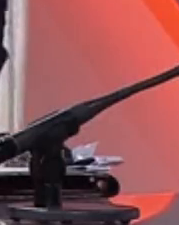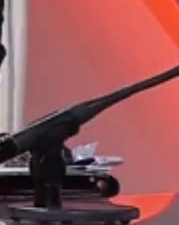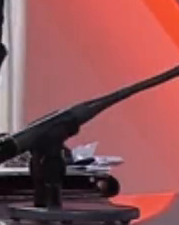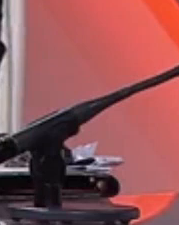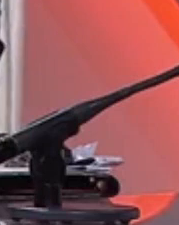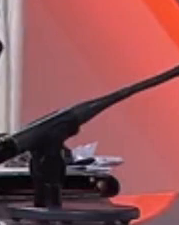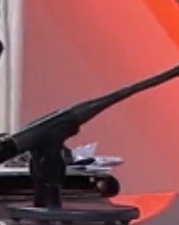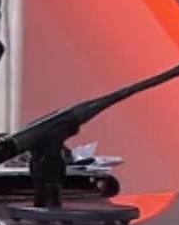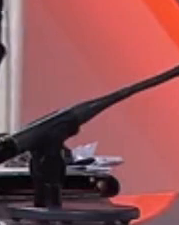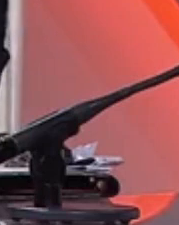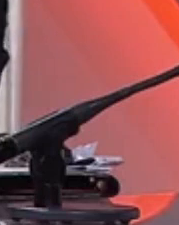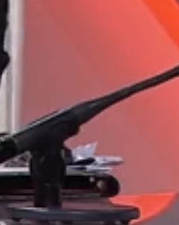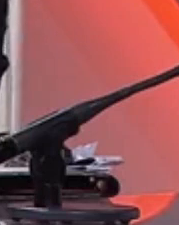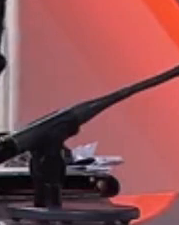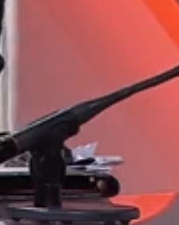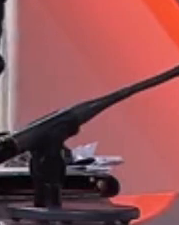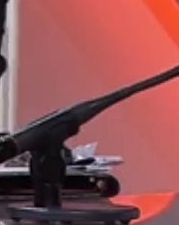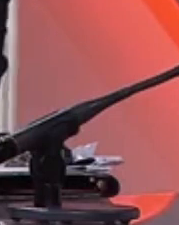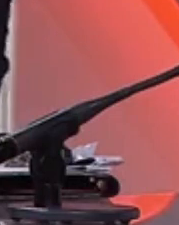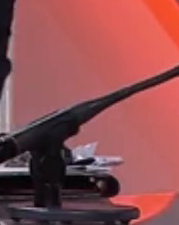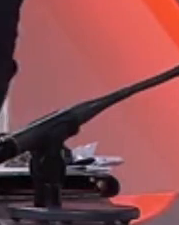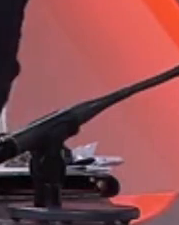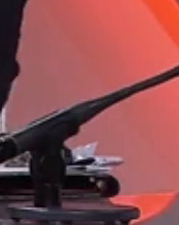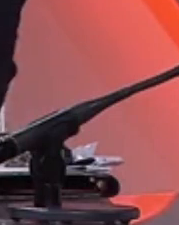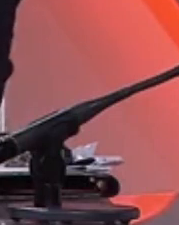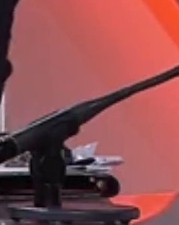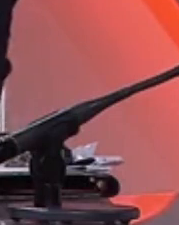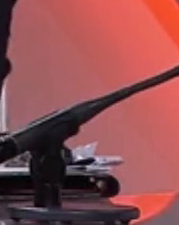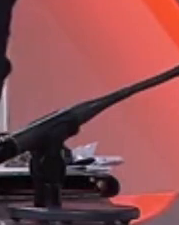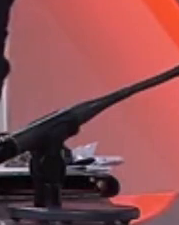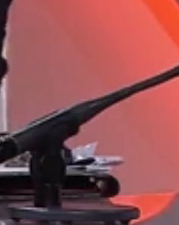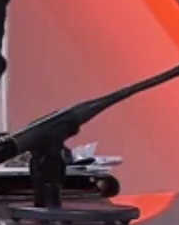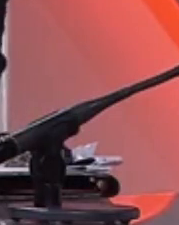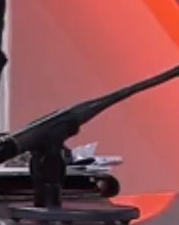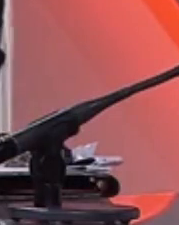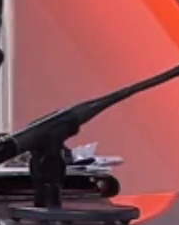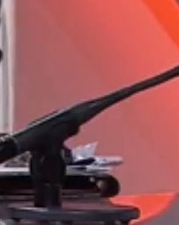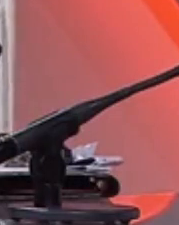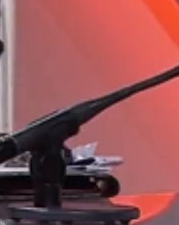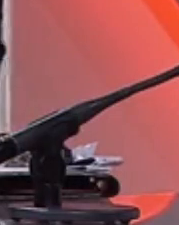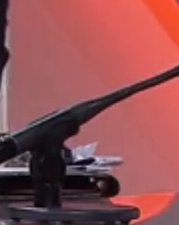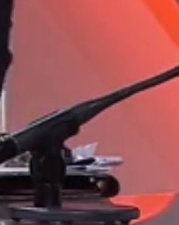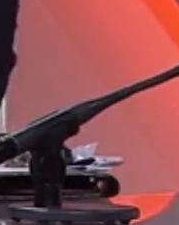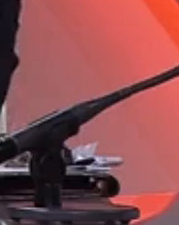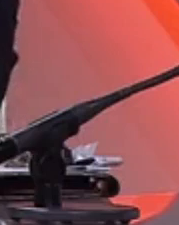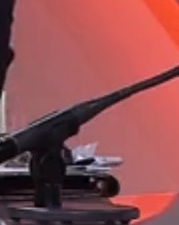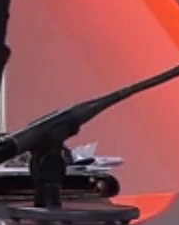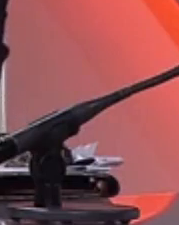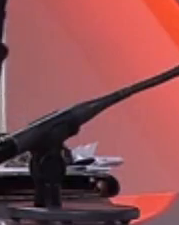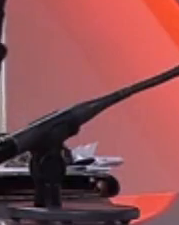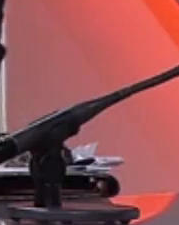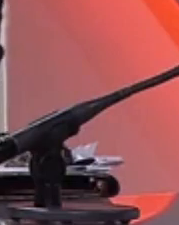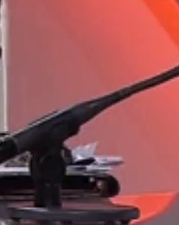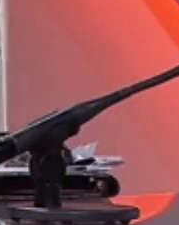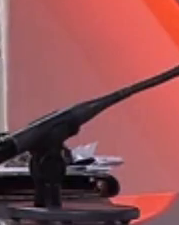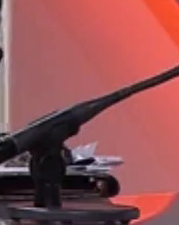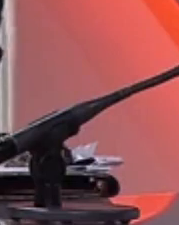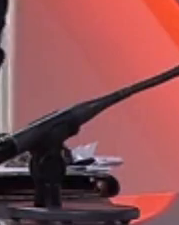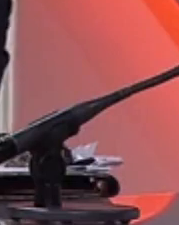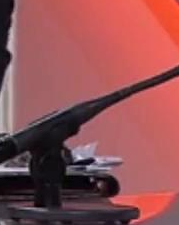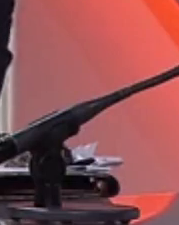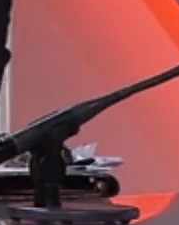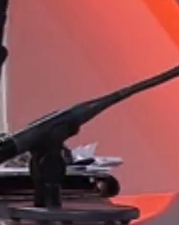los pueblos también allí estará cuba por cierto hay un banco balcón por ahí que nos mostraba hoy de los ángeles con una una pancarta que decía